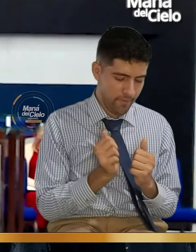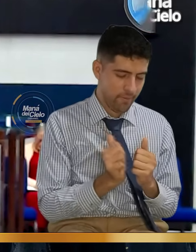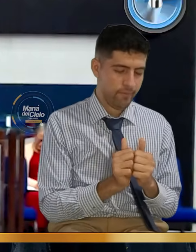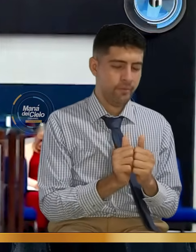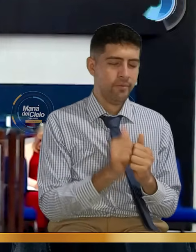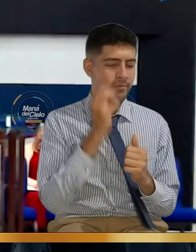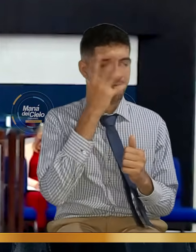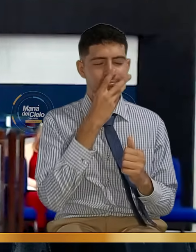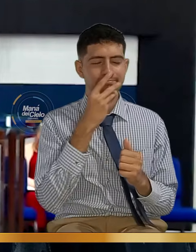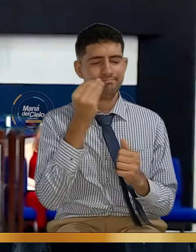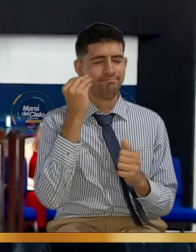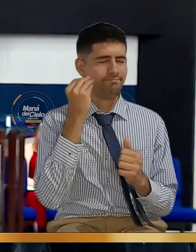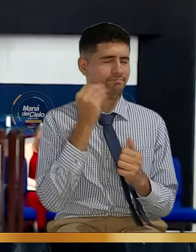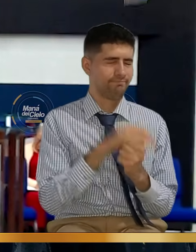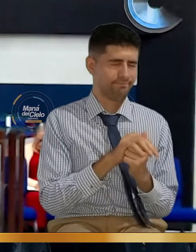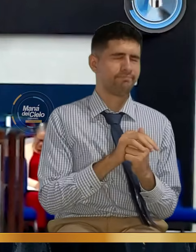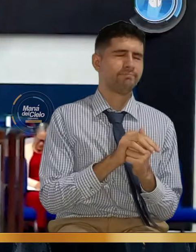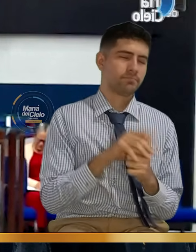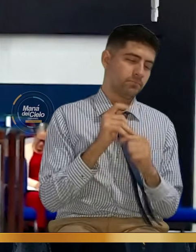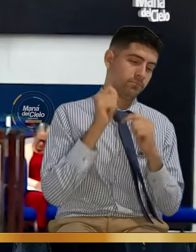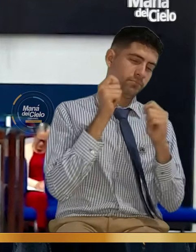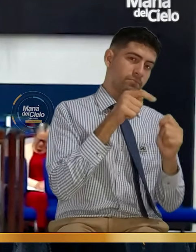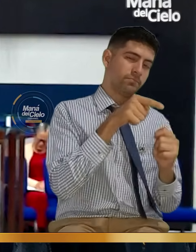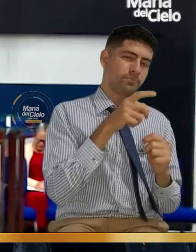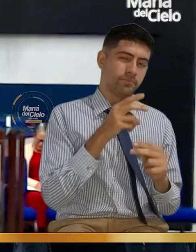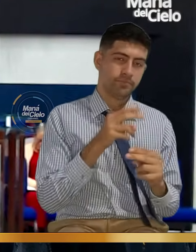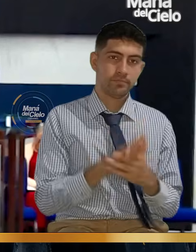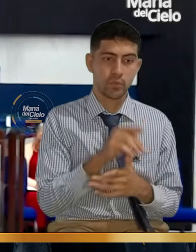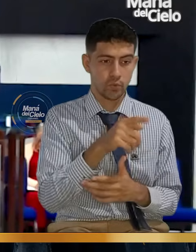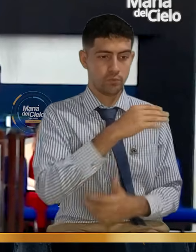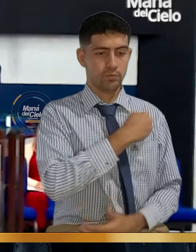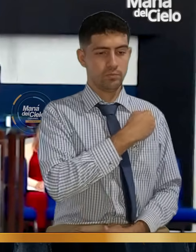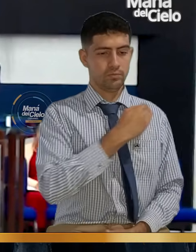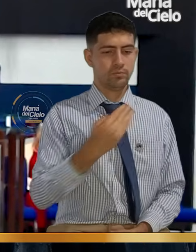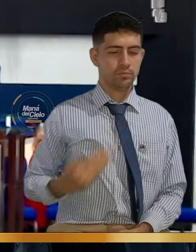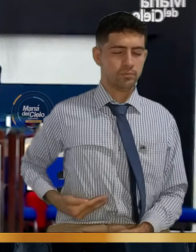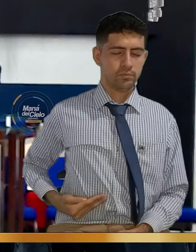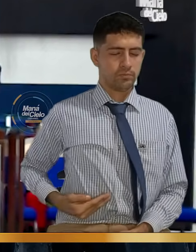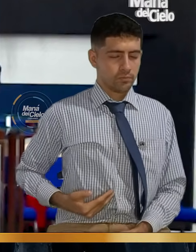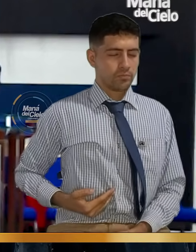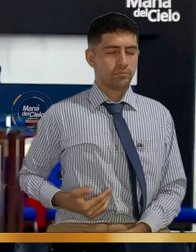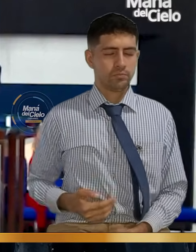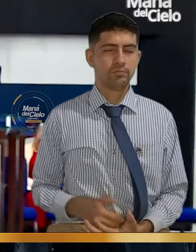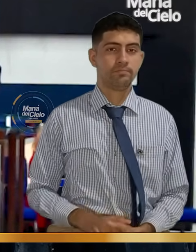Hermano, te vendimos. Y José dice, no tengan pena. Dios lo permitió